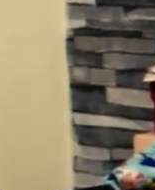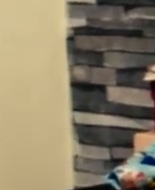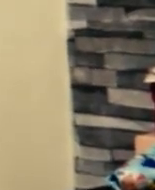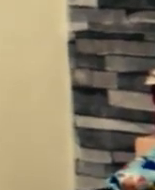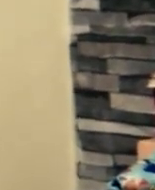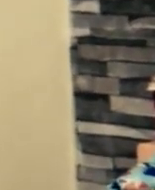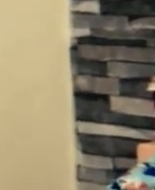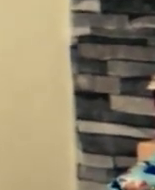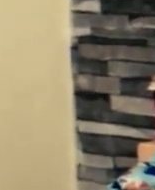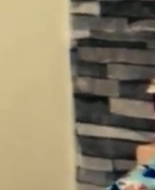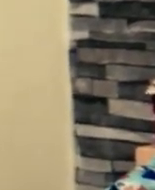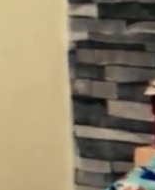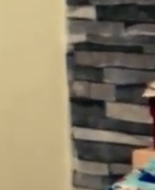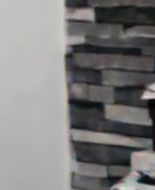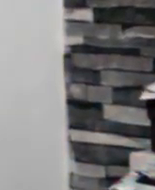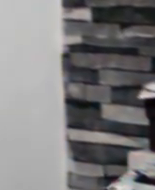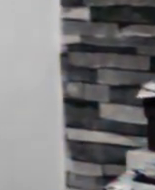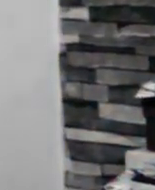diferente.